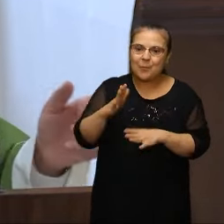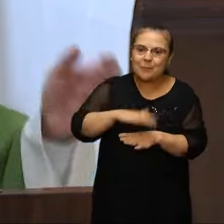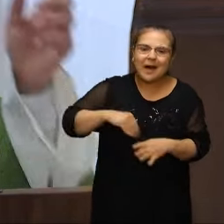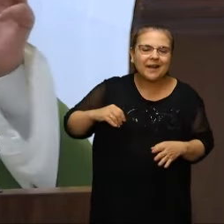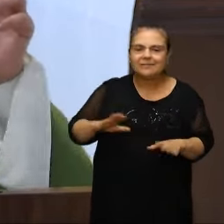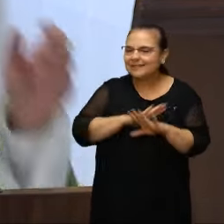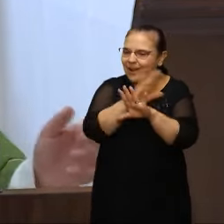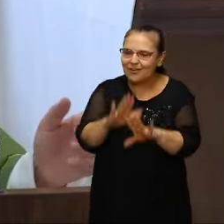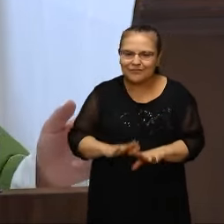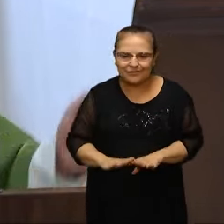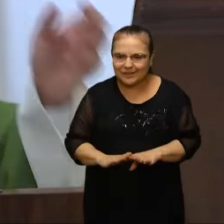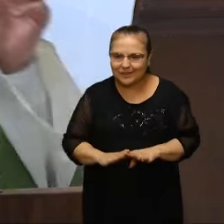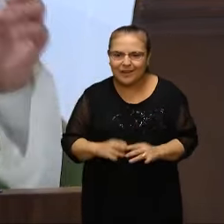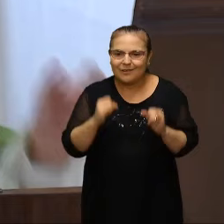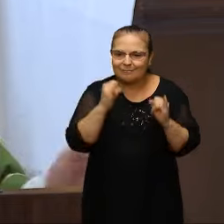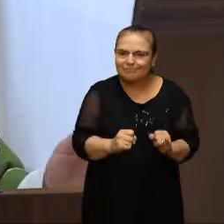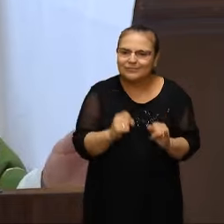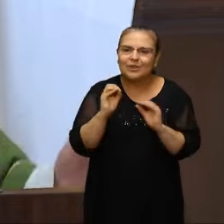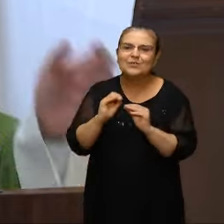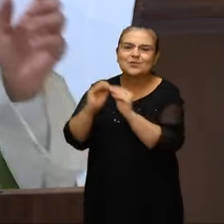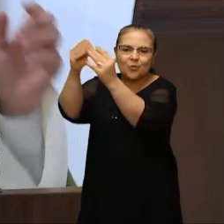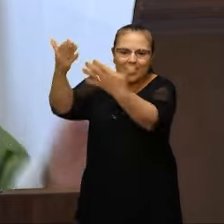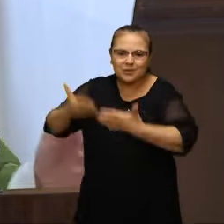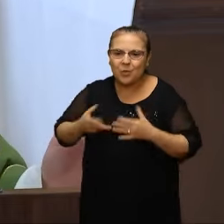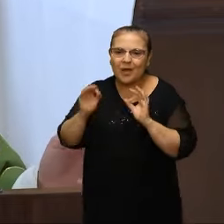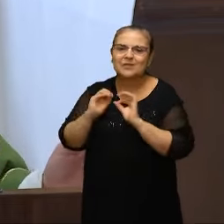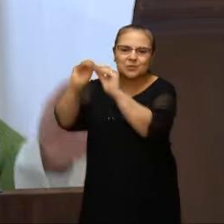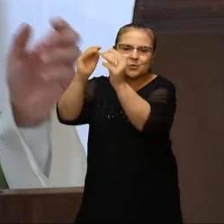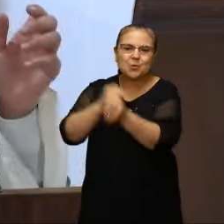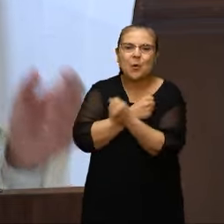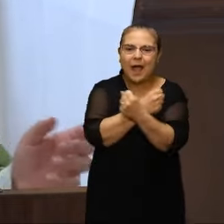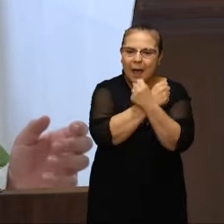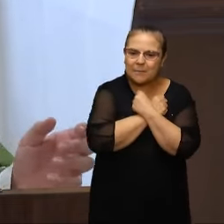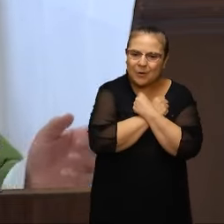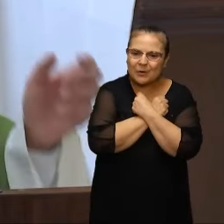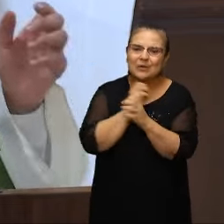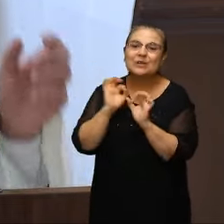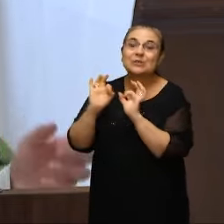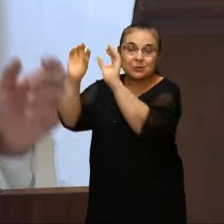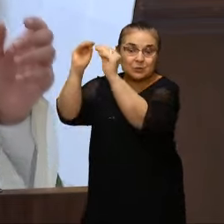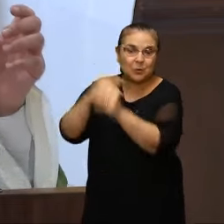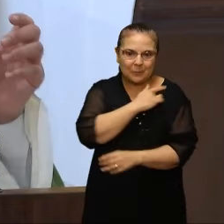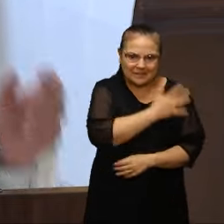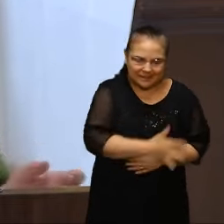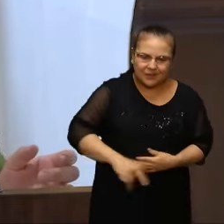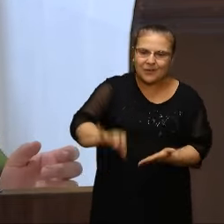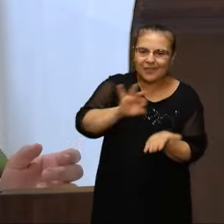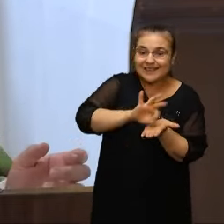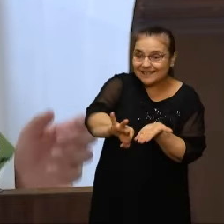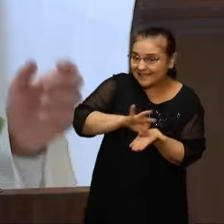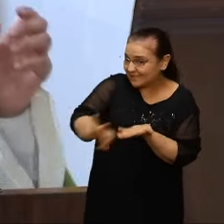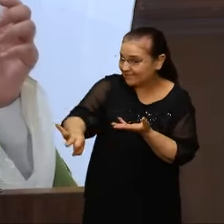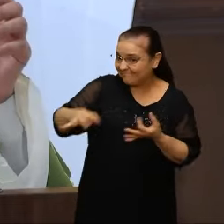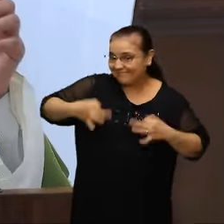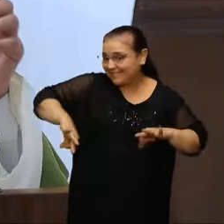el final, contando con su ayuda, contando con su amor, contando con su misericordia. Así seremos siervos